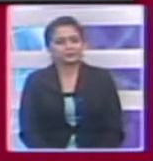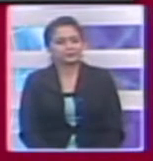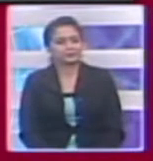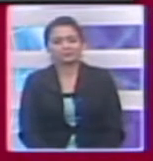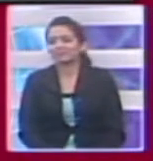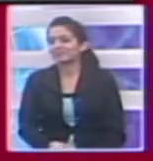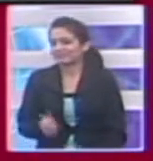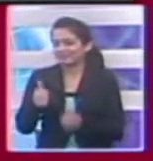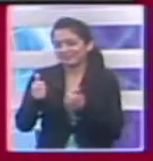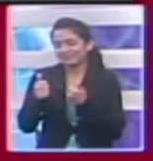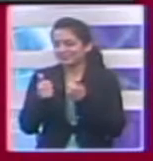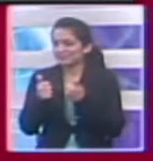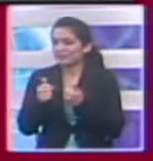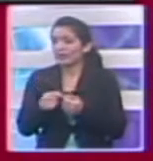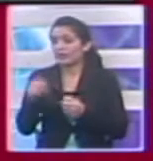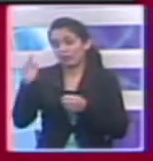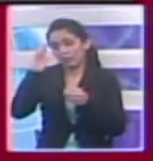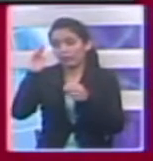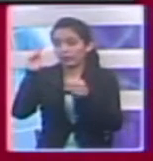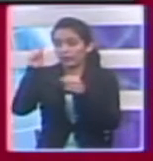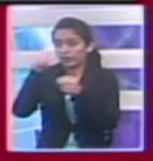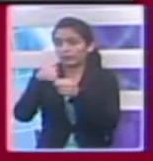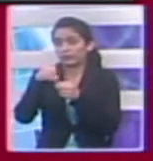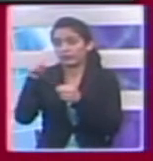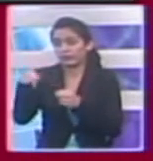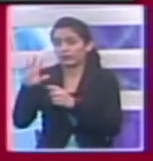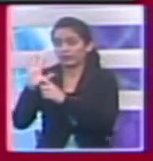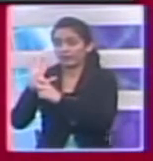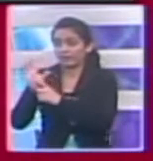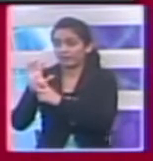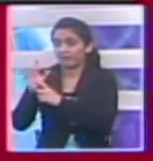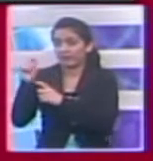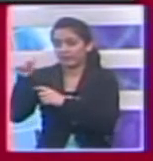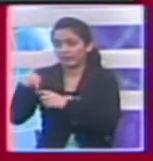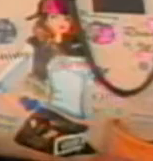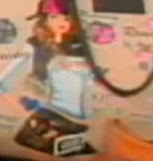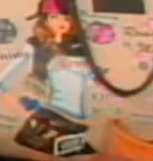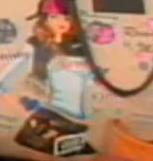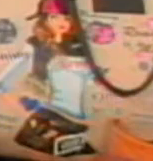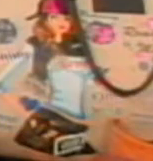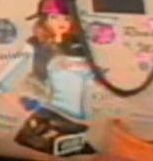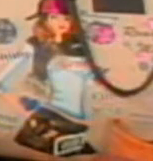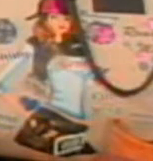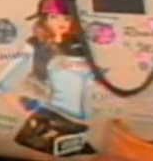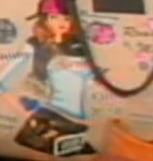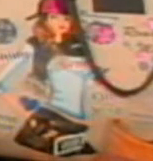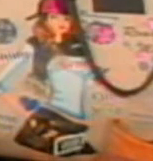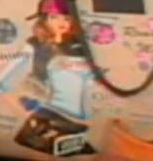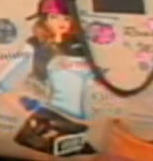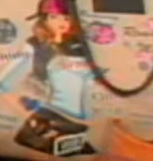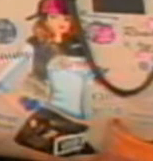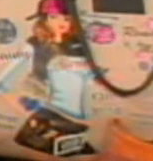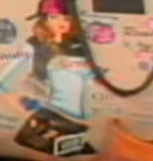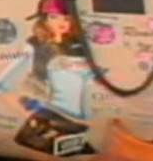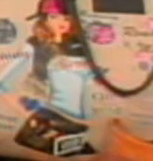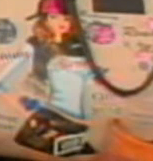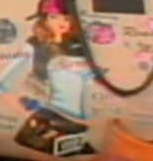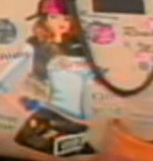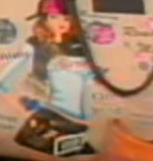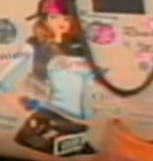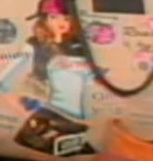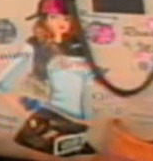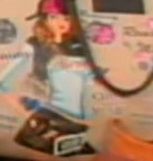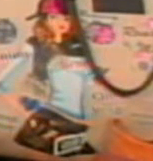nos ven. Mire, el objetivo de esta y la visión que tiene este evento es promocionar productos directamente hechos por